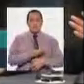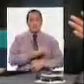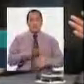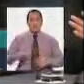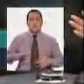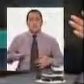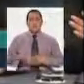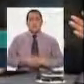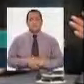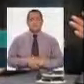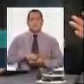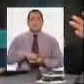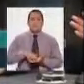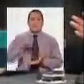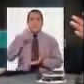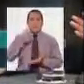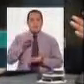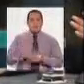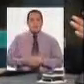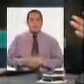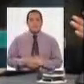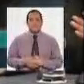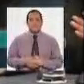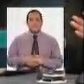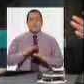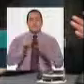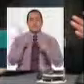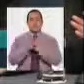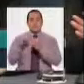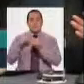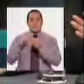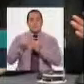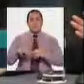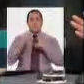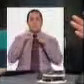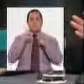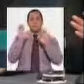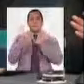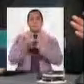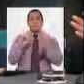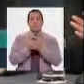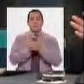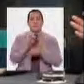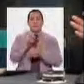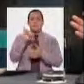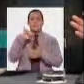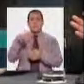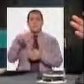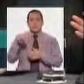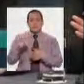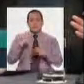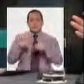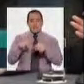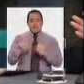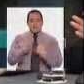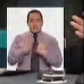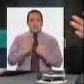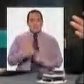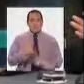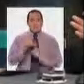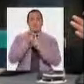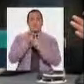Estado. Más aún, un caso como el caso Chavín de Huántar, que tenía la